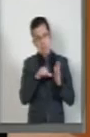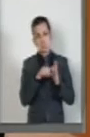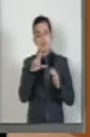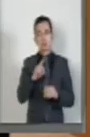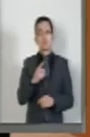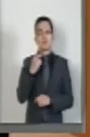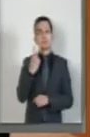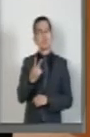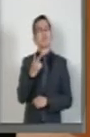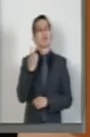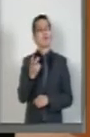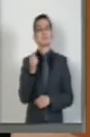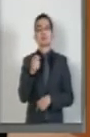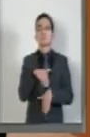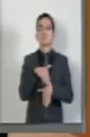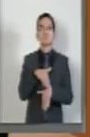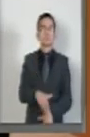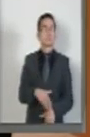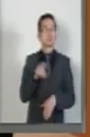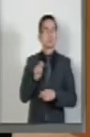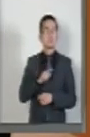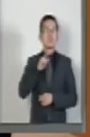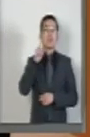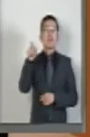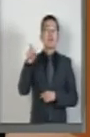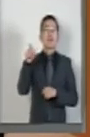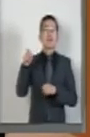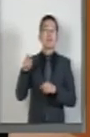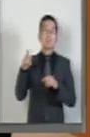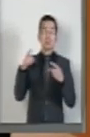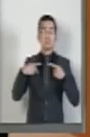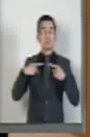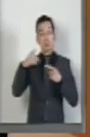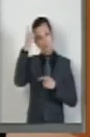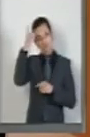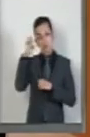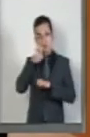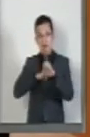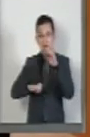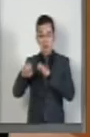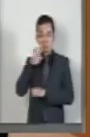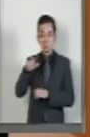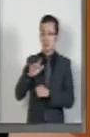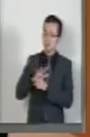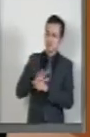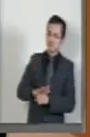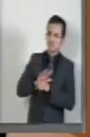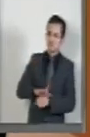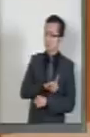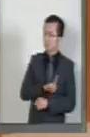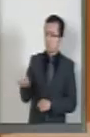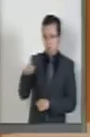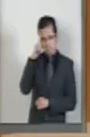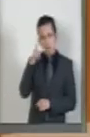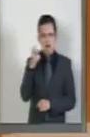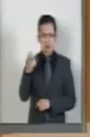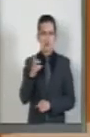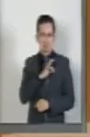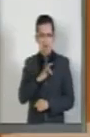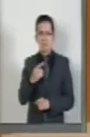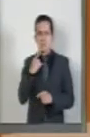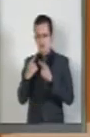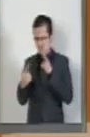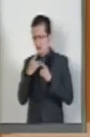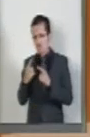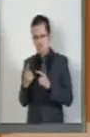32 obedece solo a la presión de los grandes empresarios para quienes la ley sí se negocia,